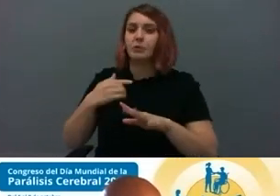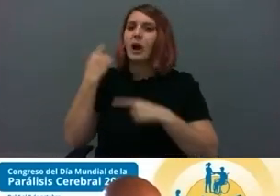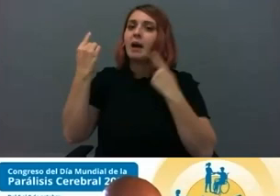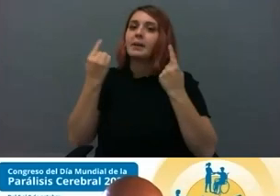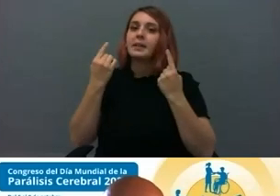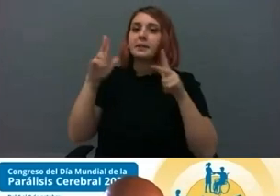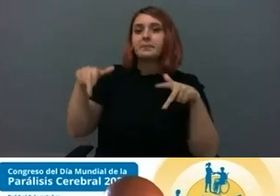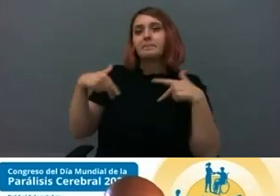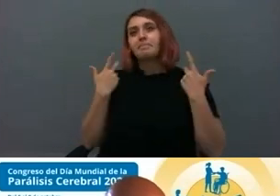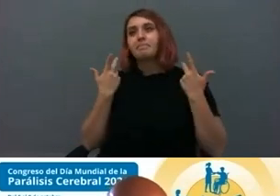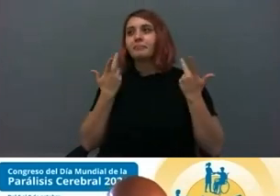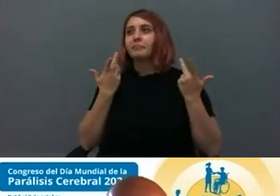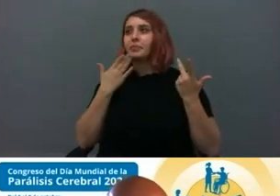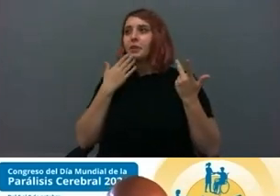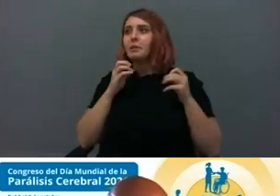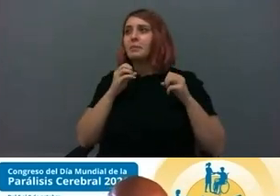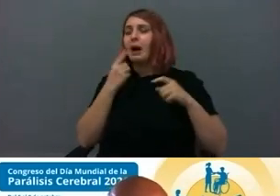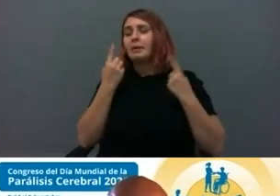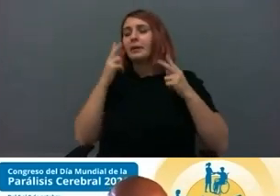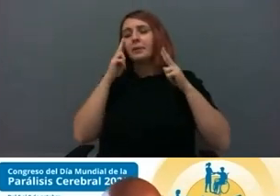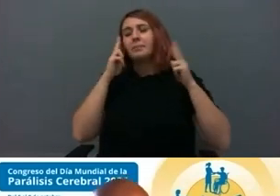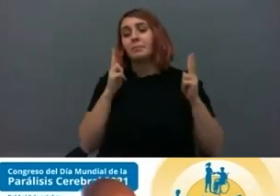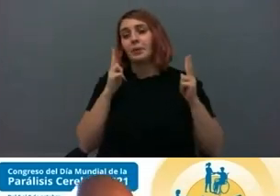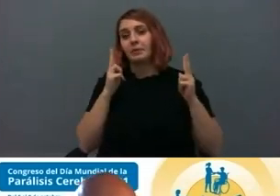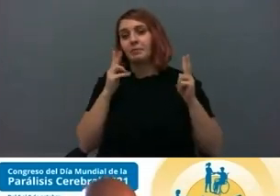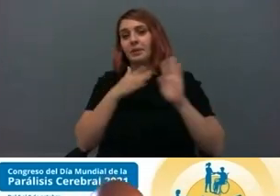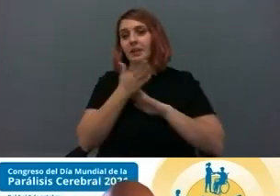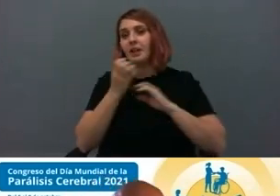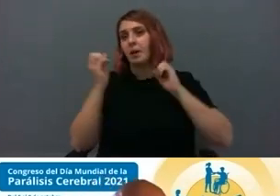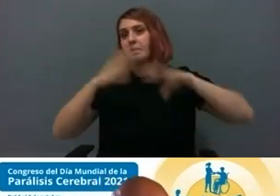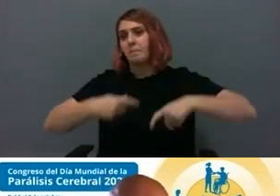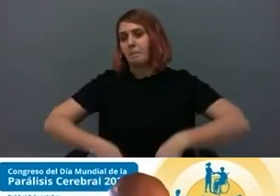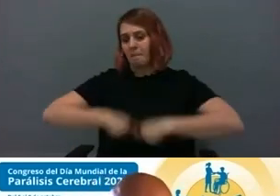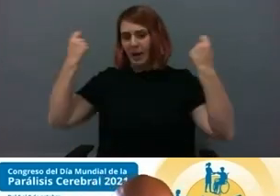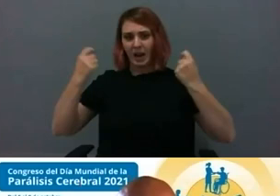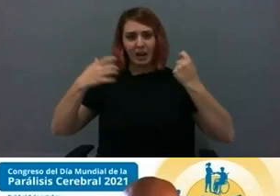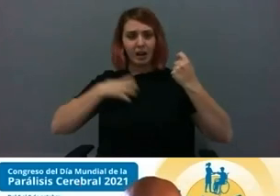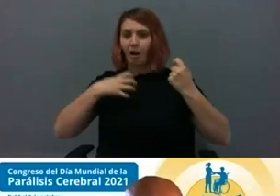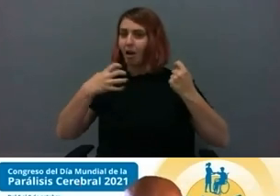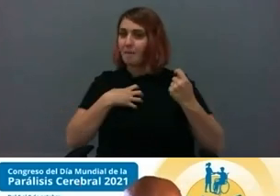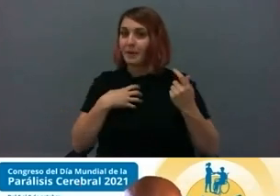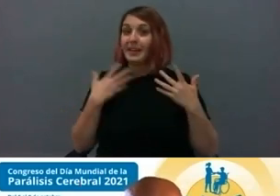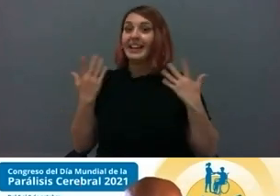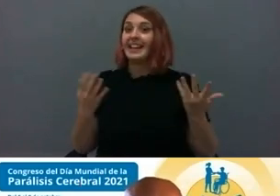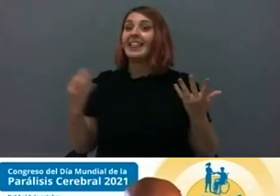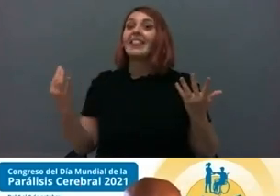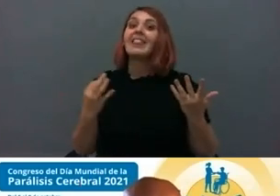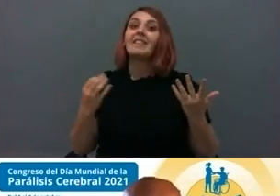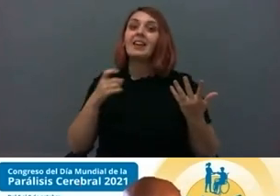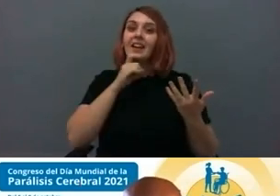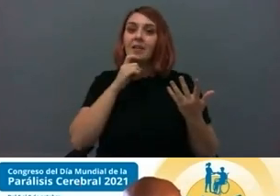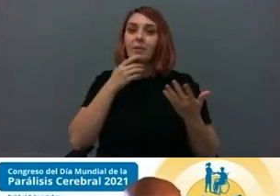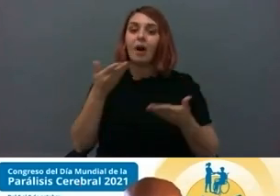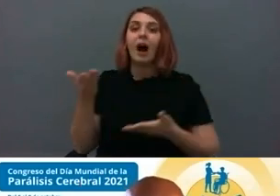permito claudicar alguna vez, pero lo que no podemos es rompernos, y entonces nos tenemos que ayudar,